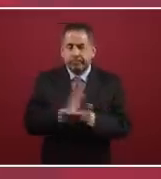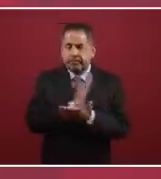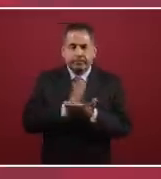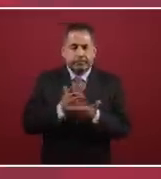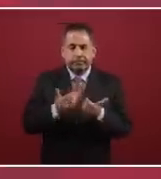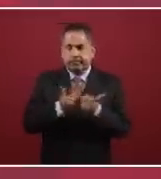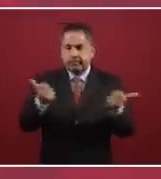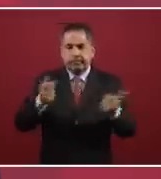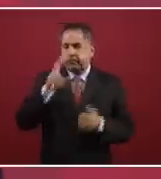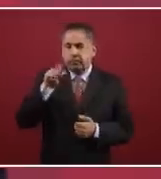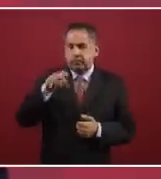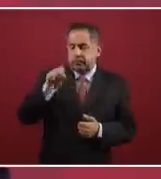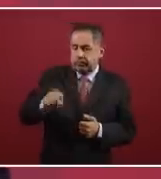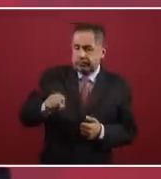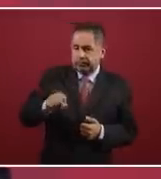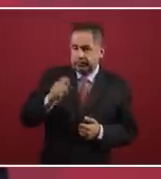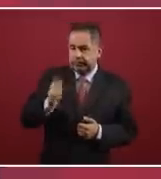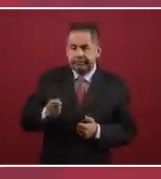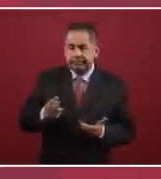que ver